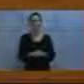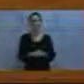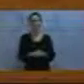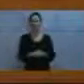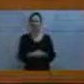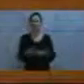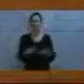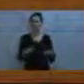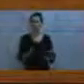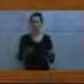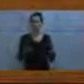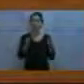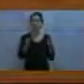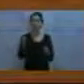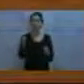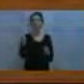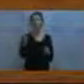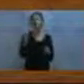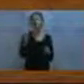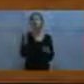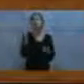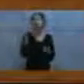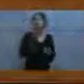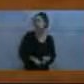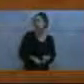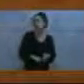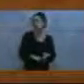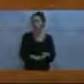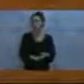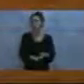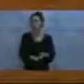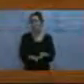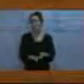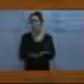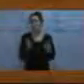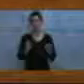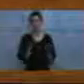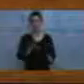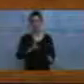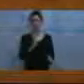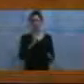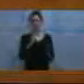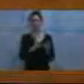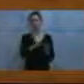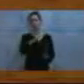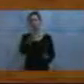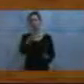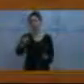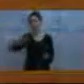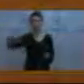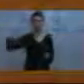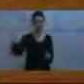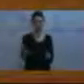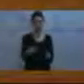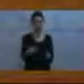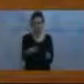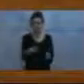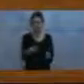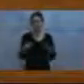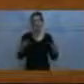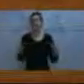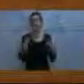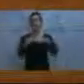Pues ese matrimonio o pareja que tiene por todo ingreso 2.200 euros paga en la